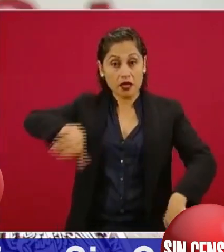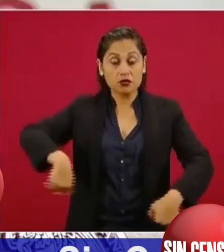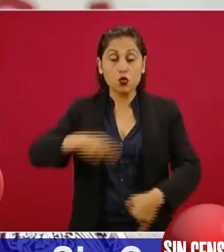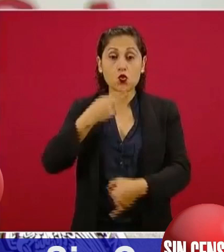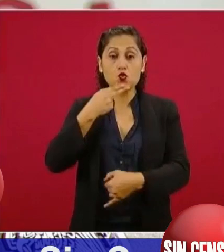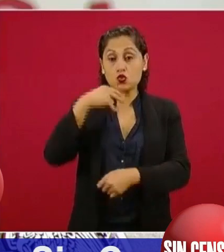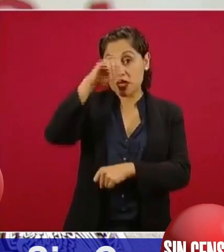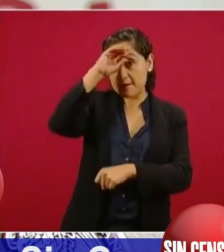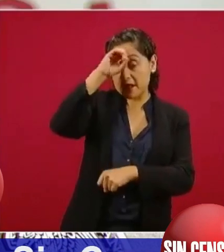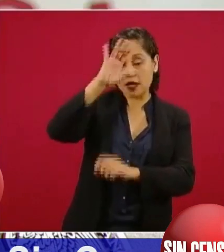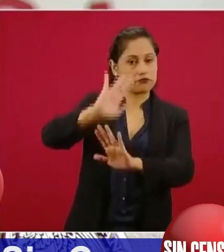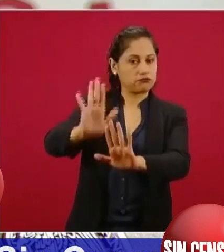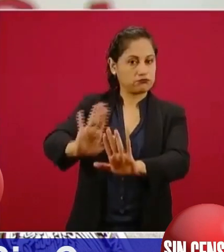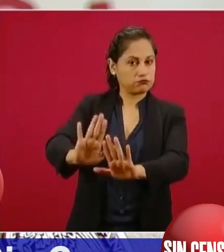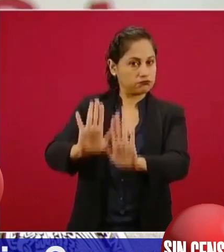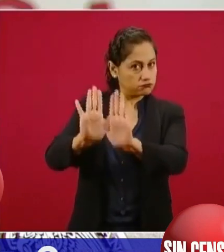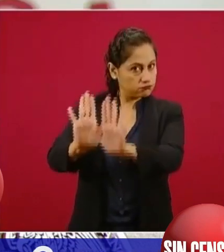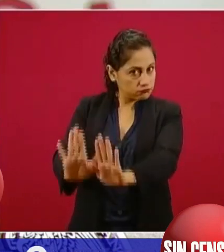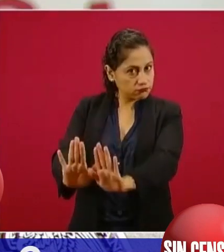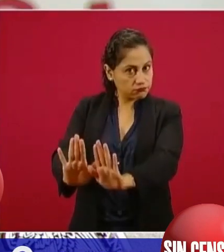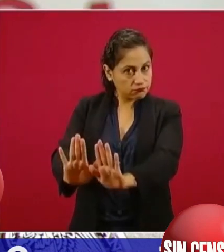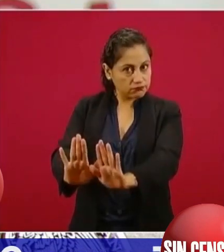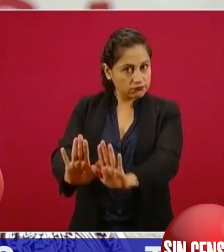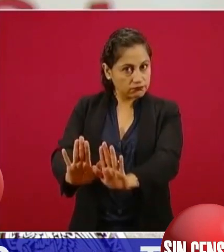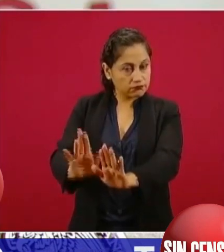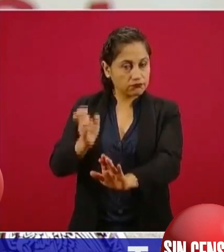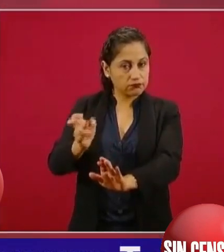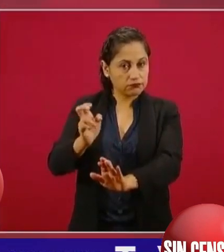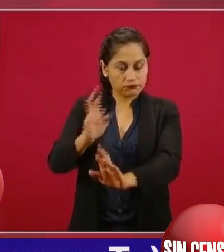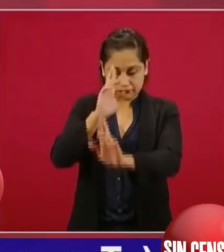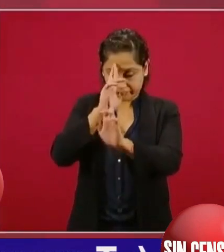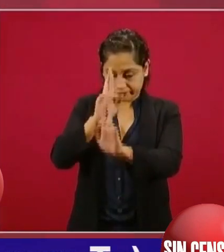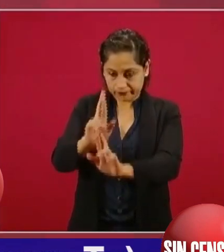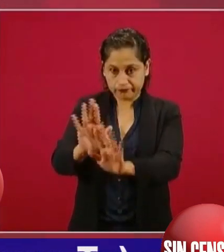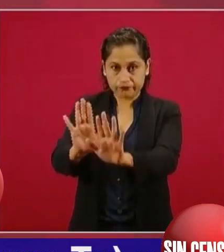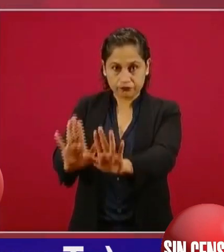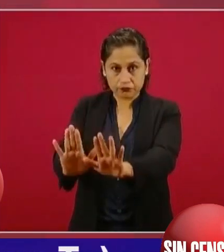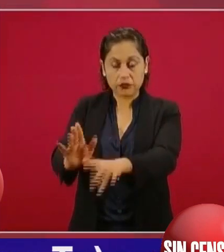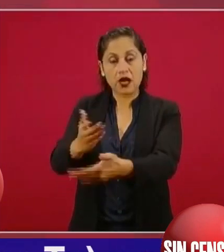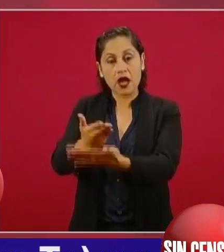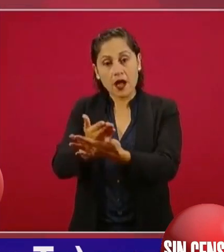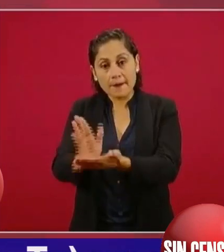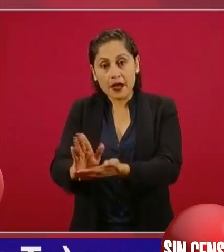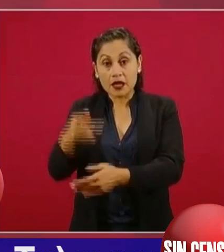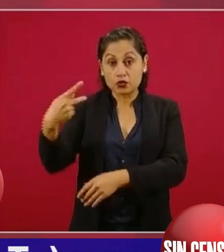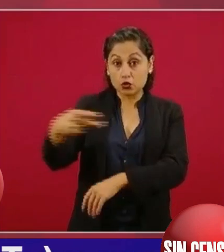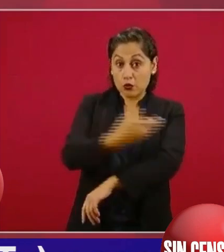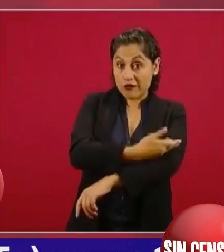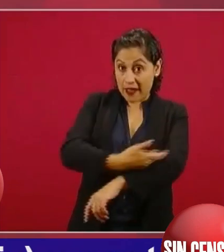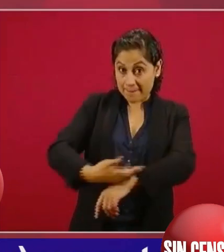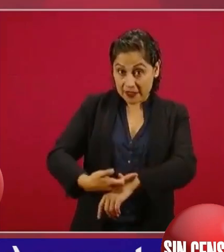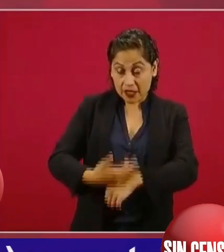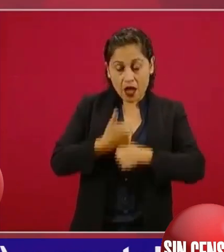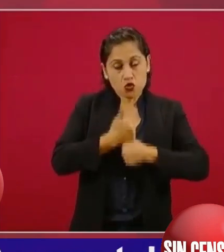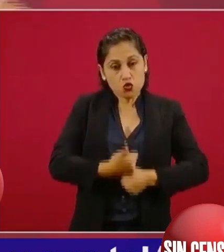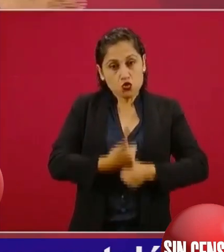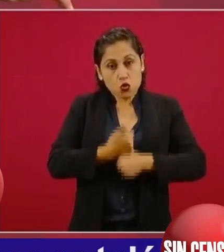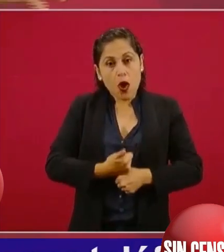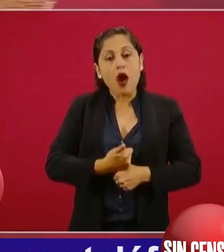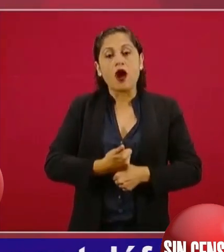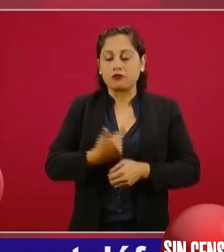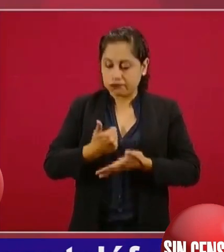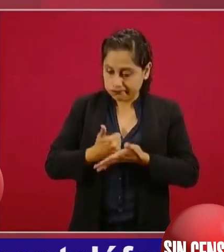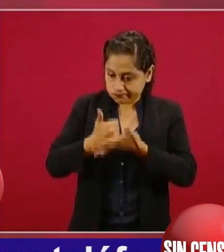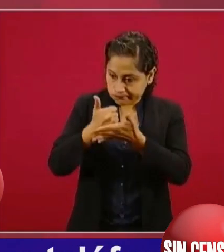y que además se les repararan los daños a los familiares y se llevaran